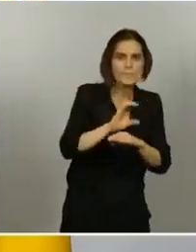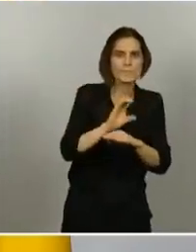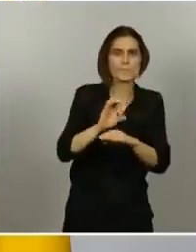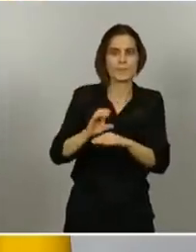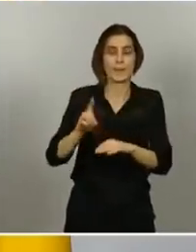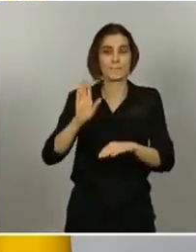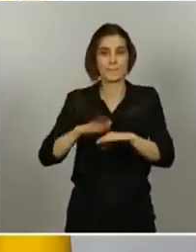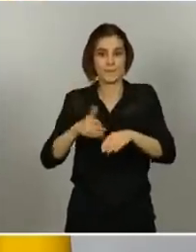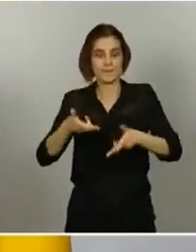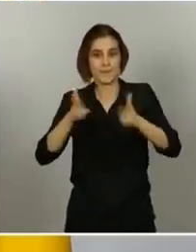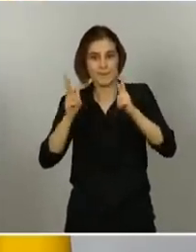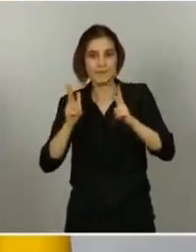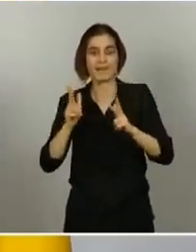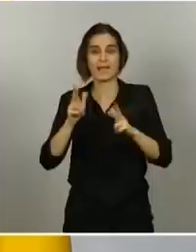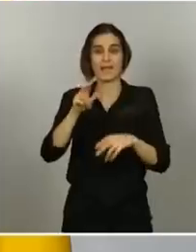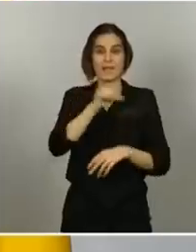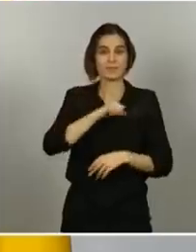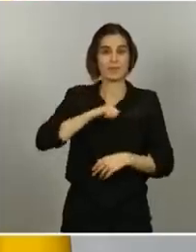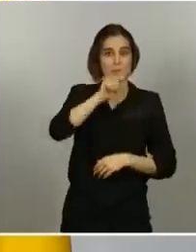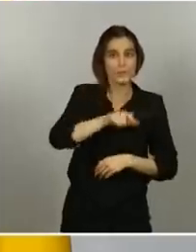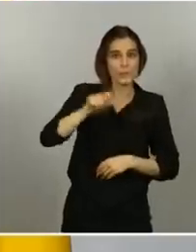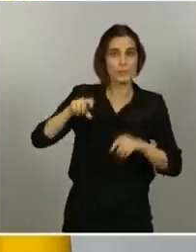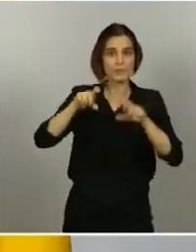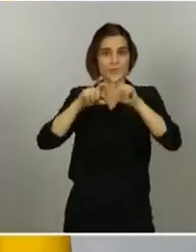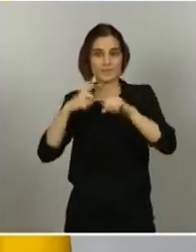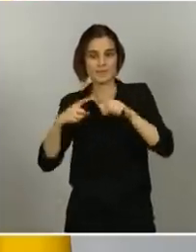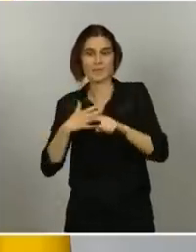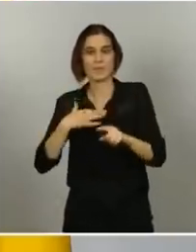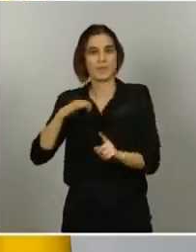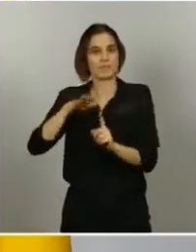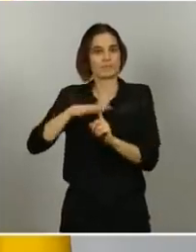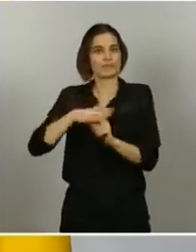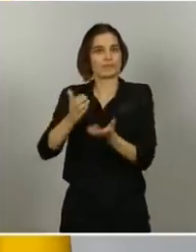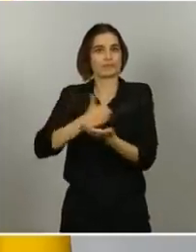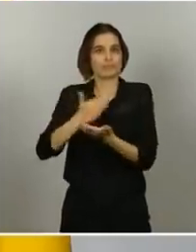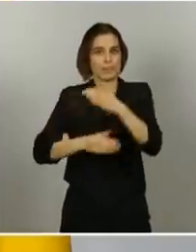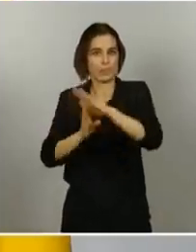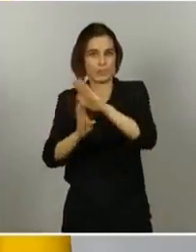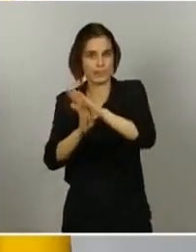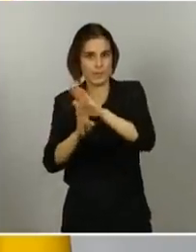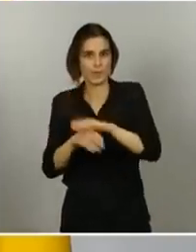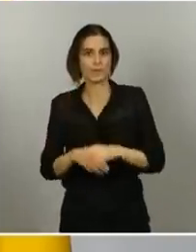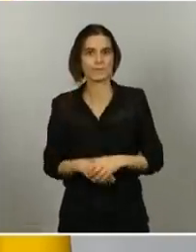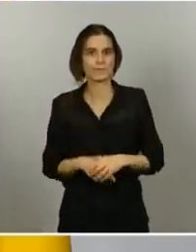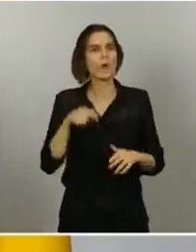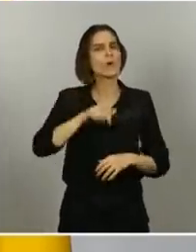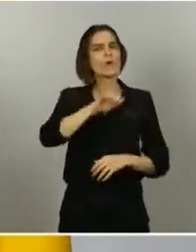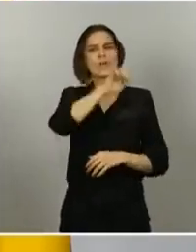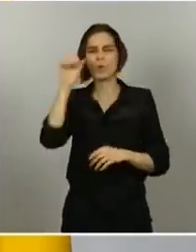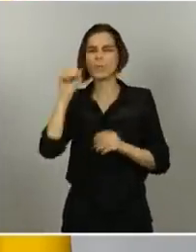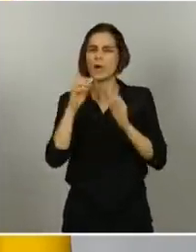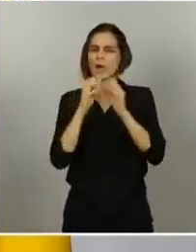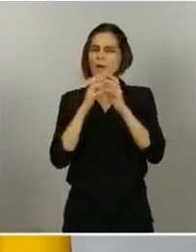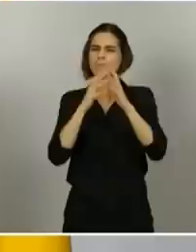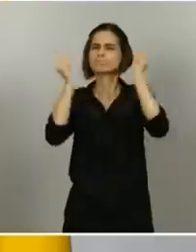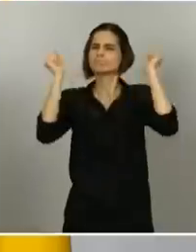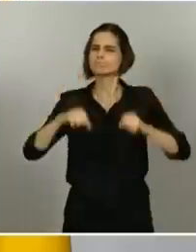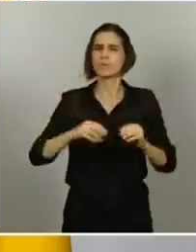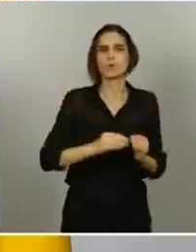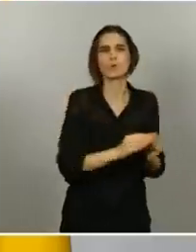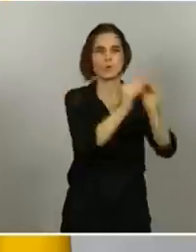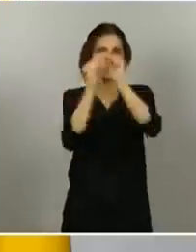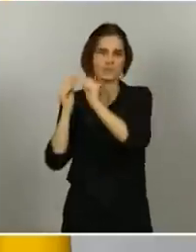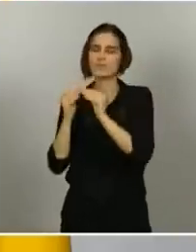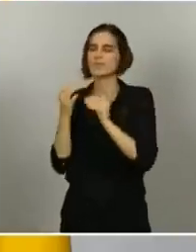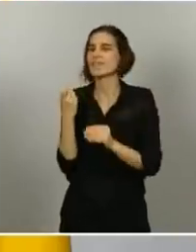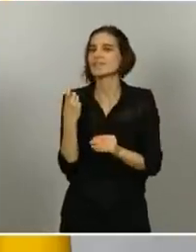de la recuperación económica hoxe hai un gran consenso en Europa sobre a necesidade de facer políticas fiscales expansivas que protejan a demanda